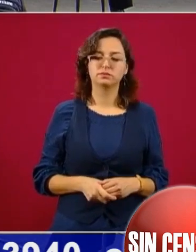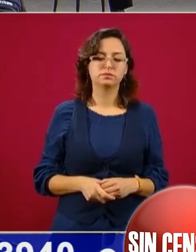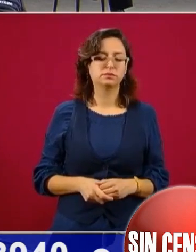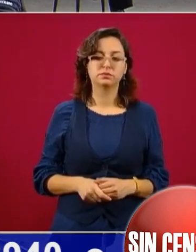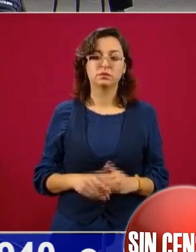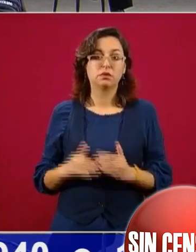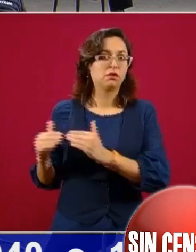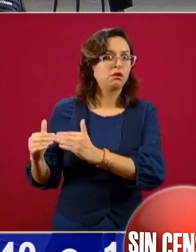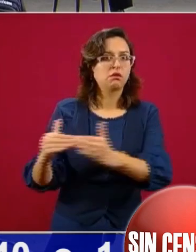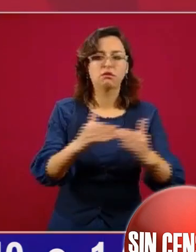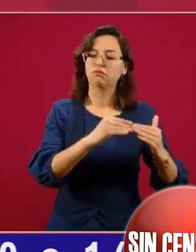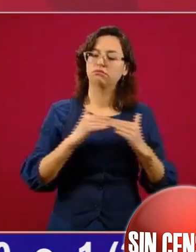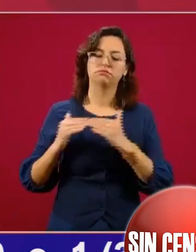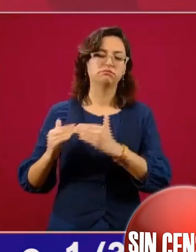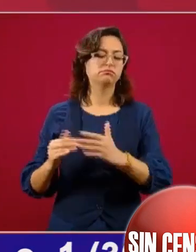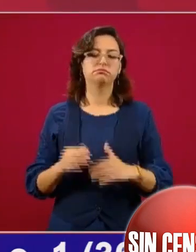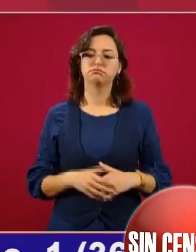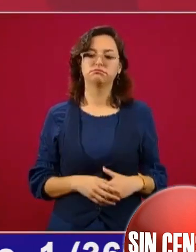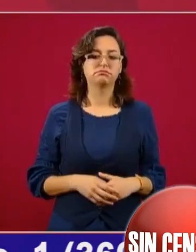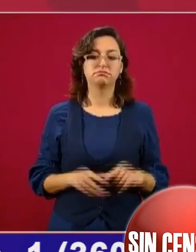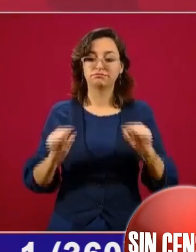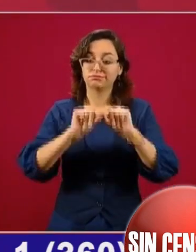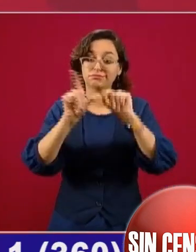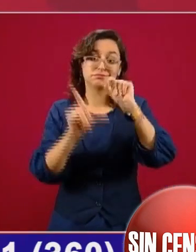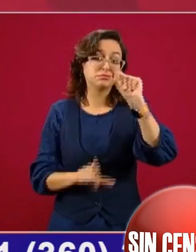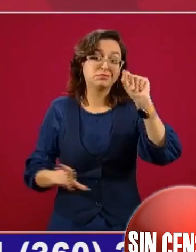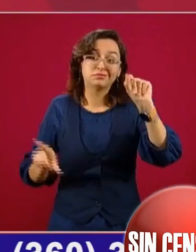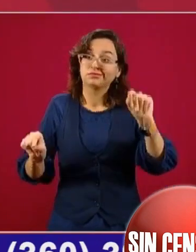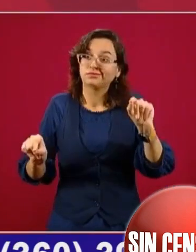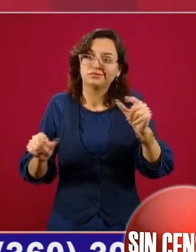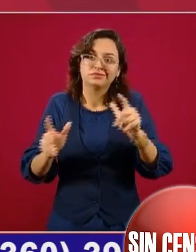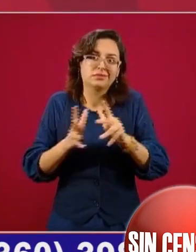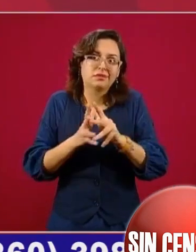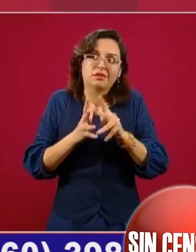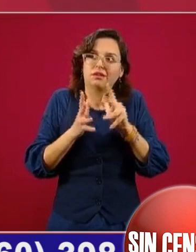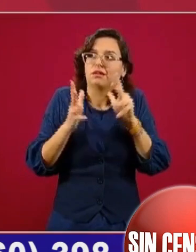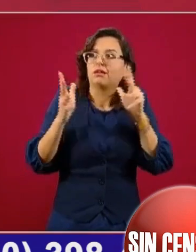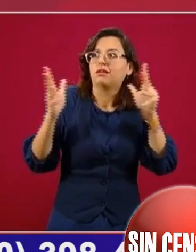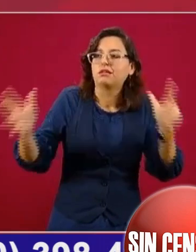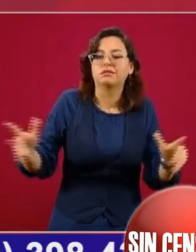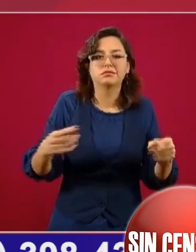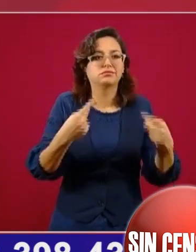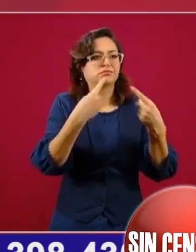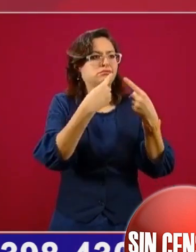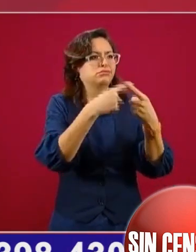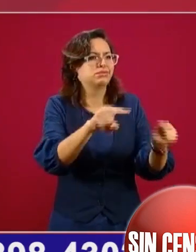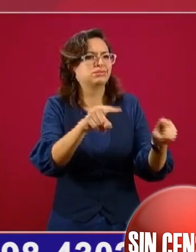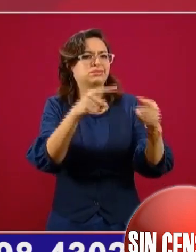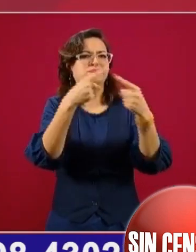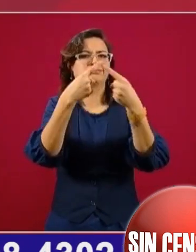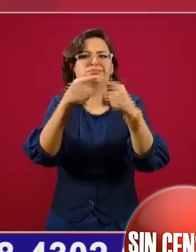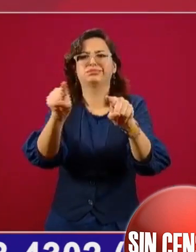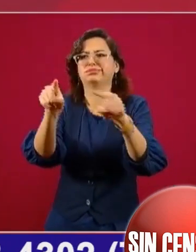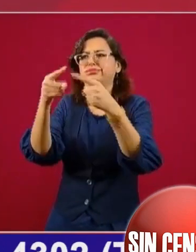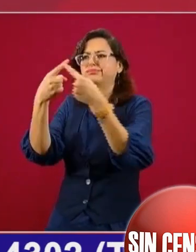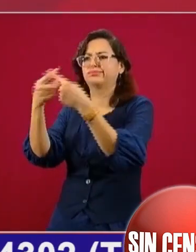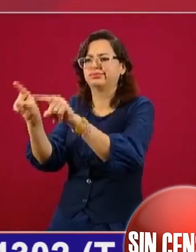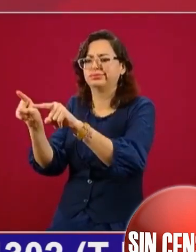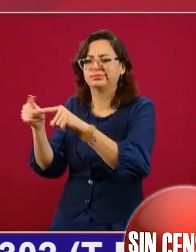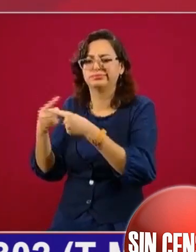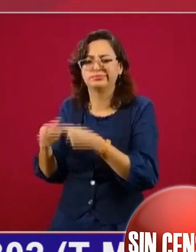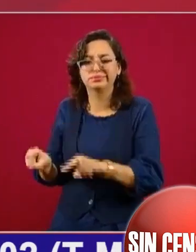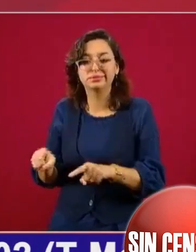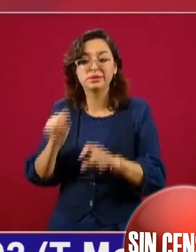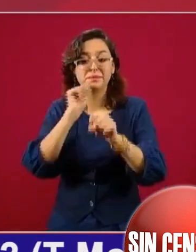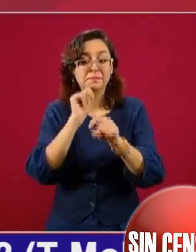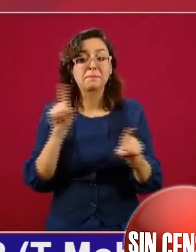homogénea, porque no es así México. Además, tenemos que tomar en cuenta la opinión